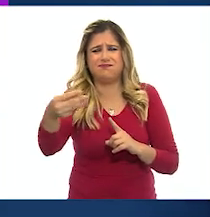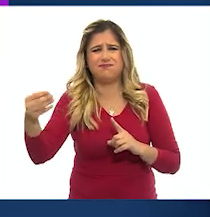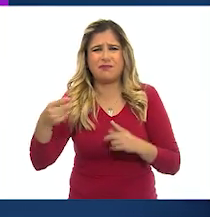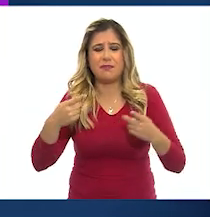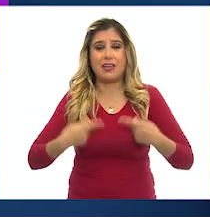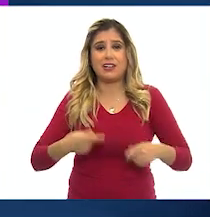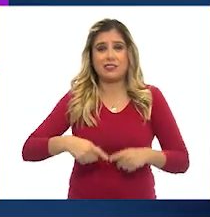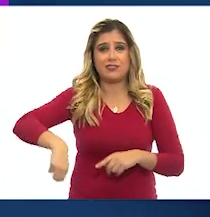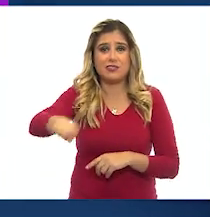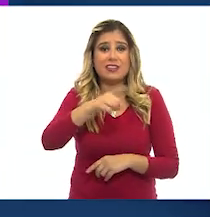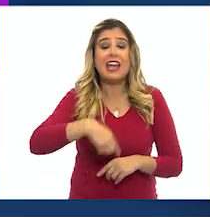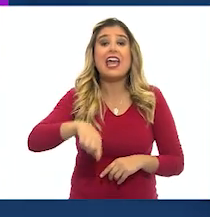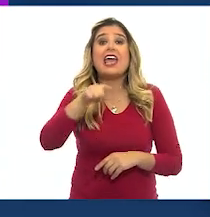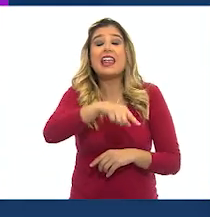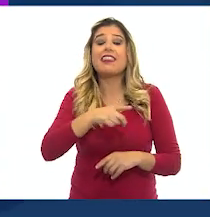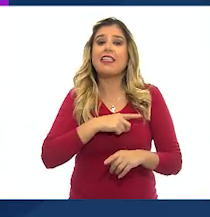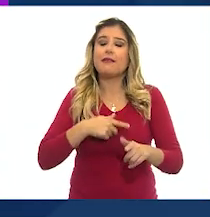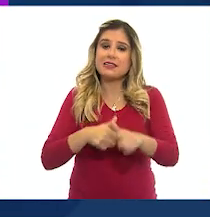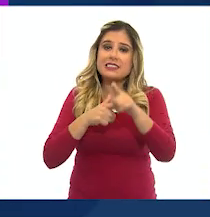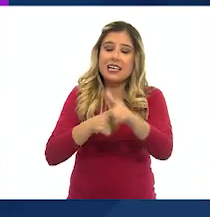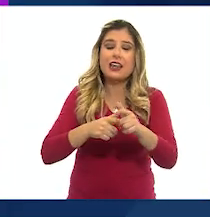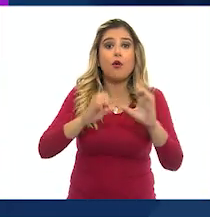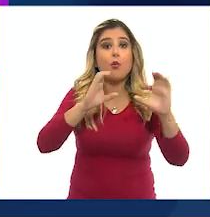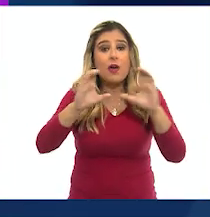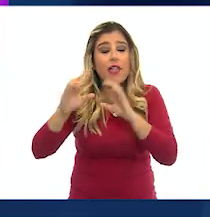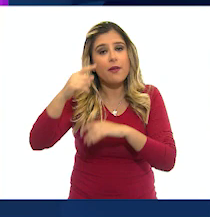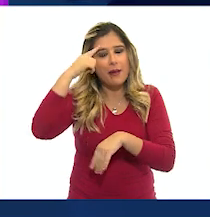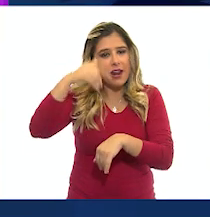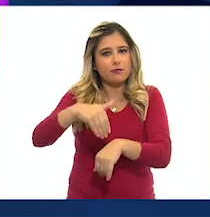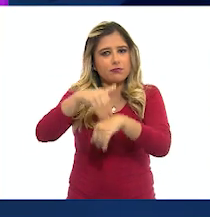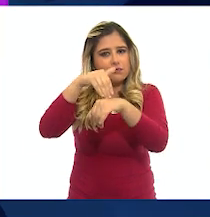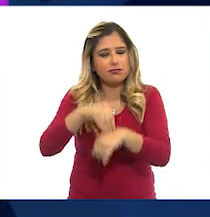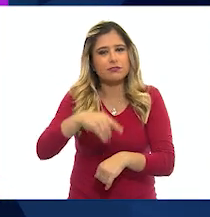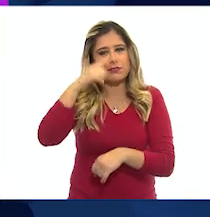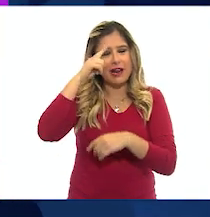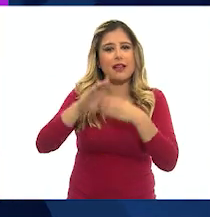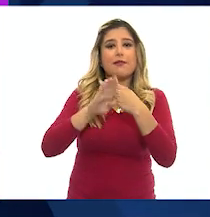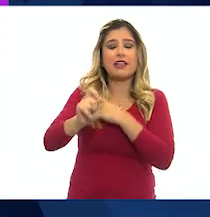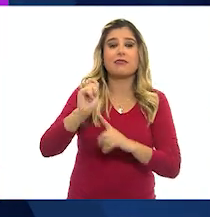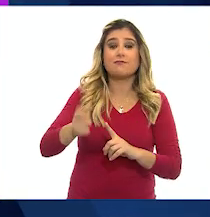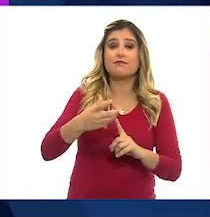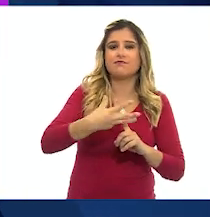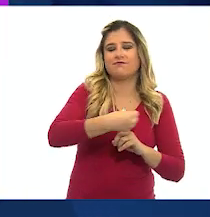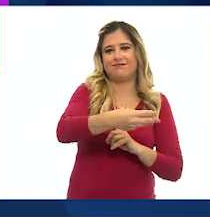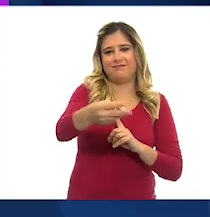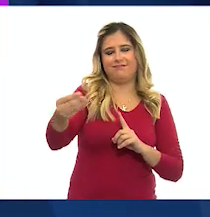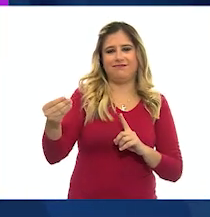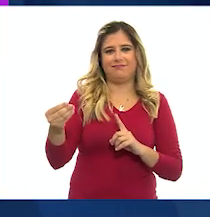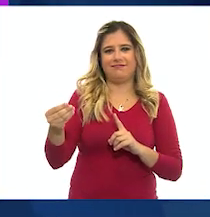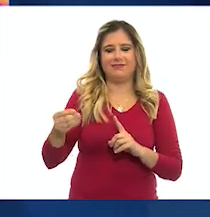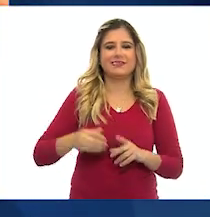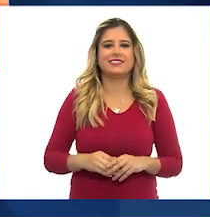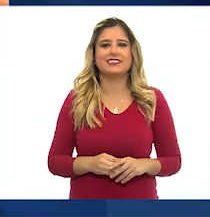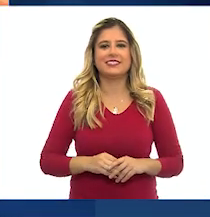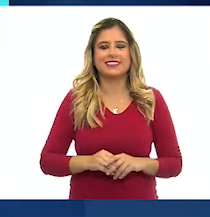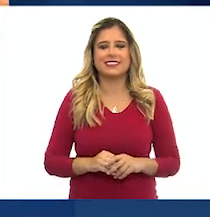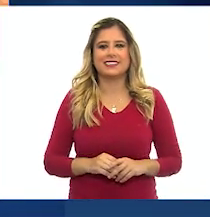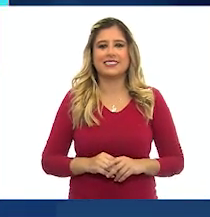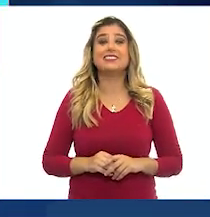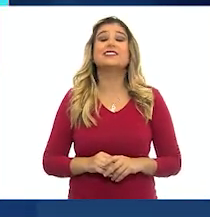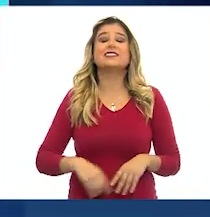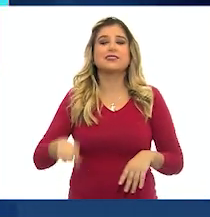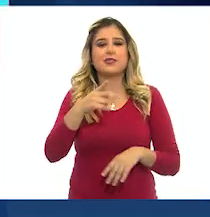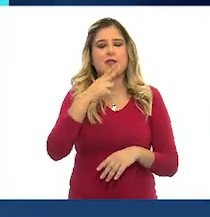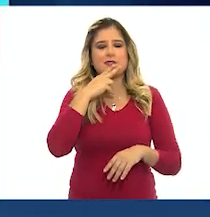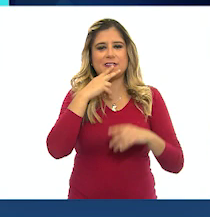personas. Por eso hay que continuar cuidándonos siguiendo las buenas prácticas que ya todos conocemos para evitar contagiarnos.